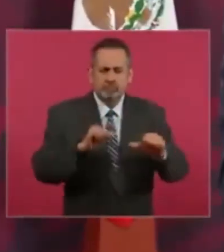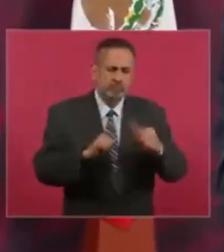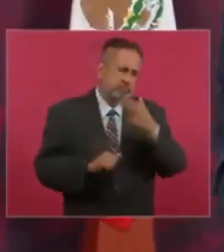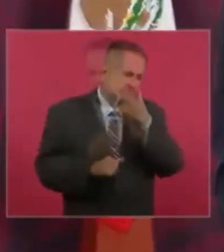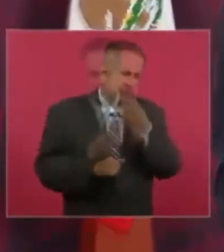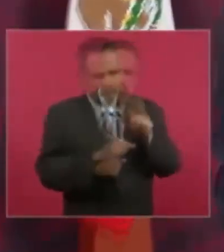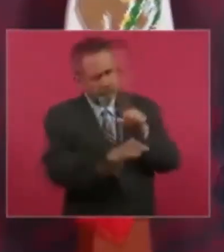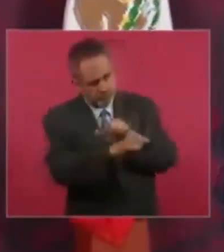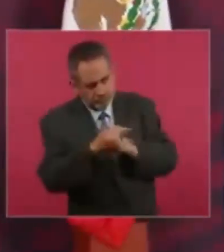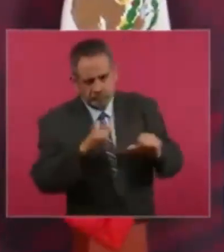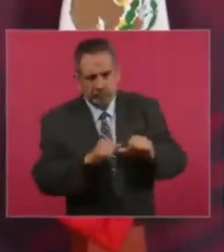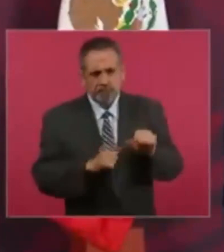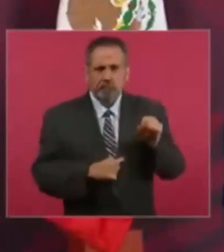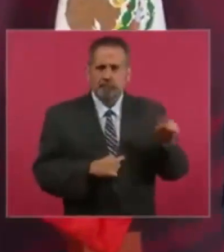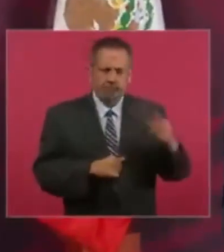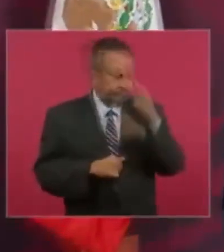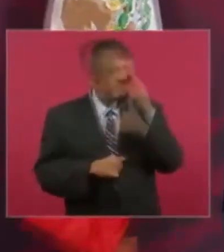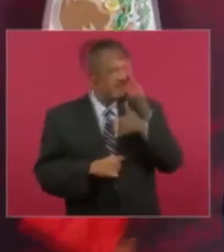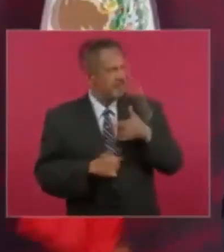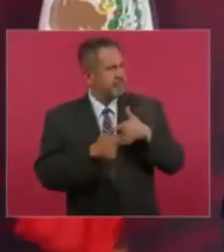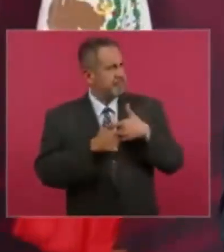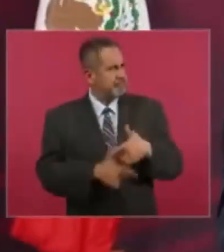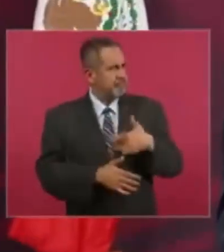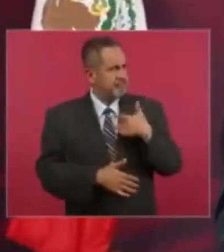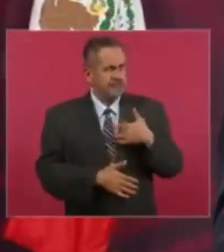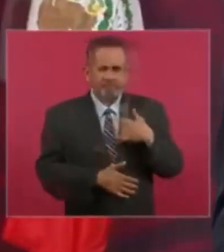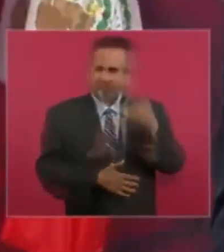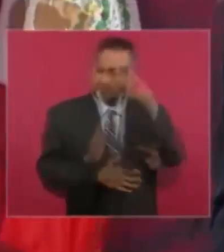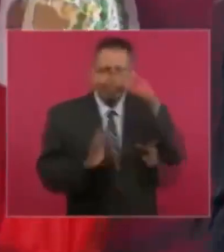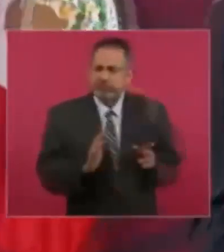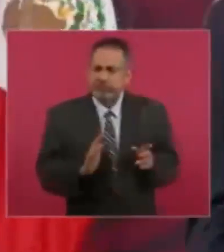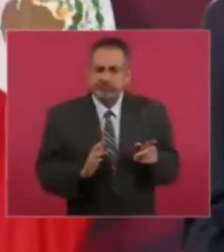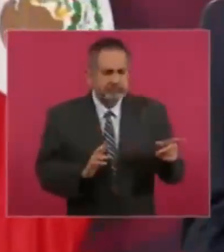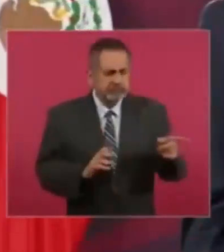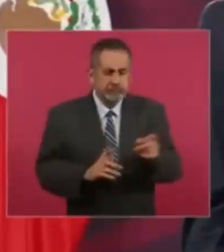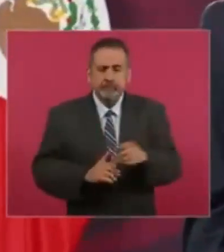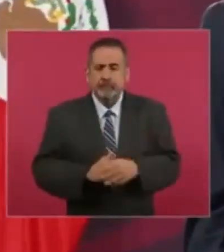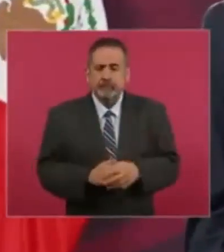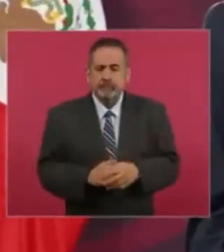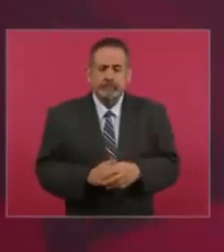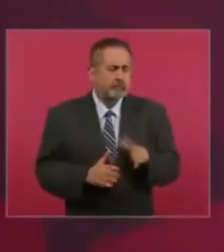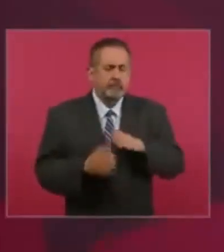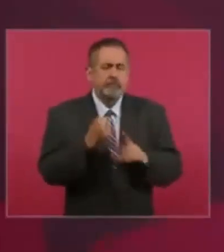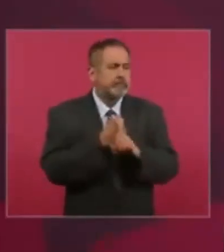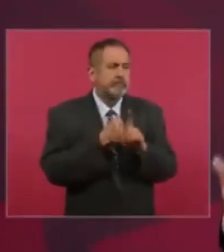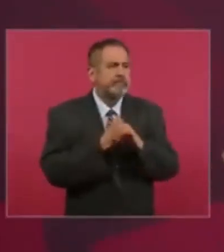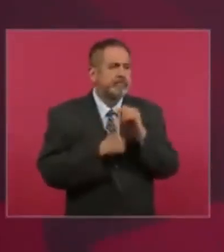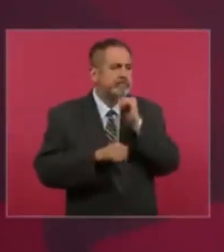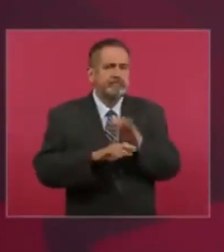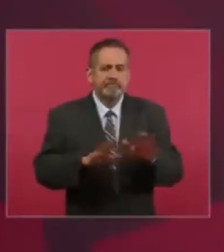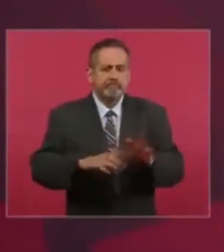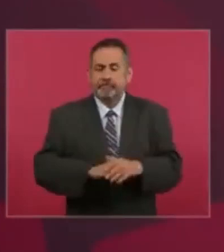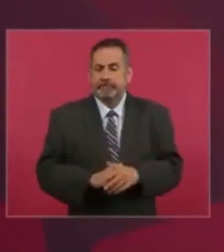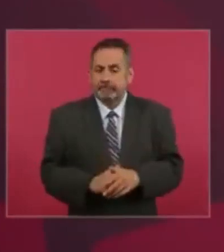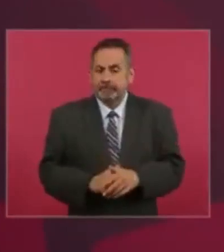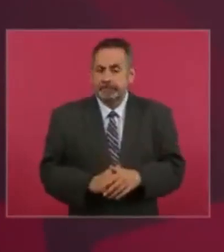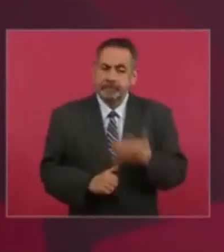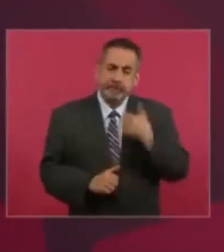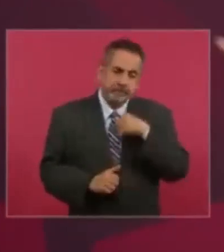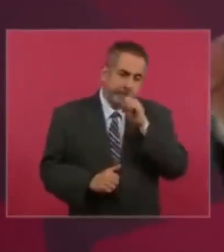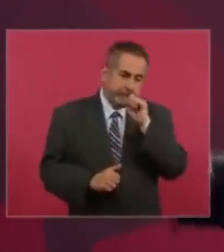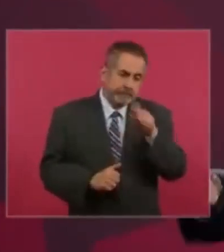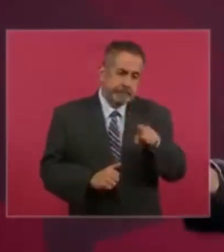por hombres, con convicción, con principios, no va a haber ningún problema. Además,